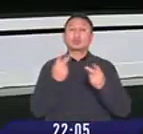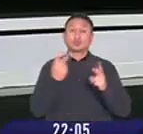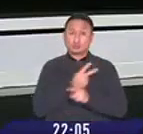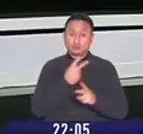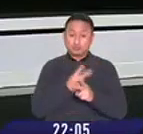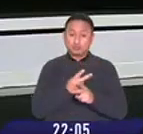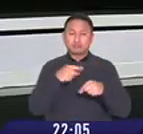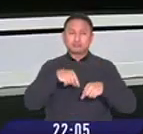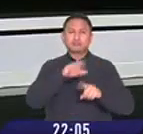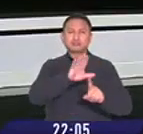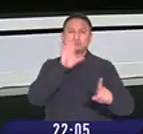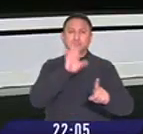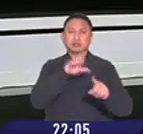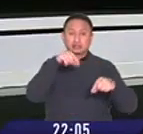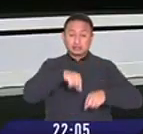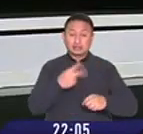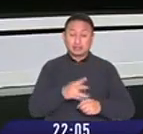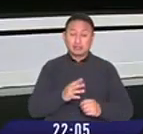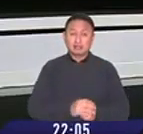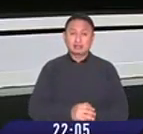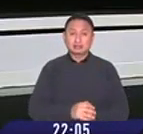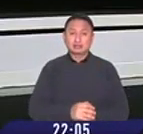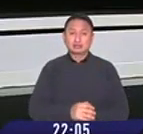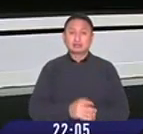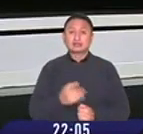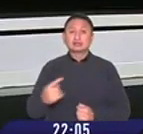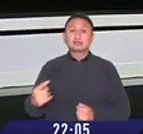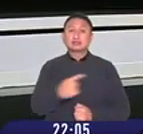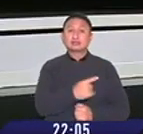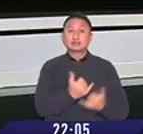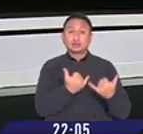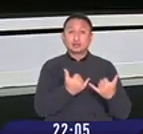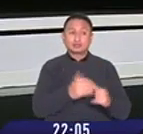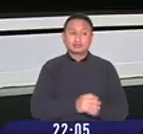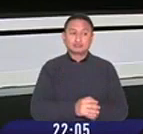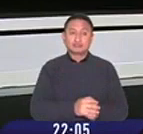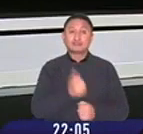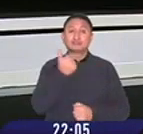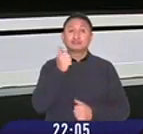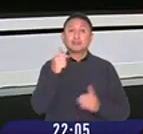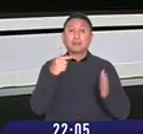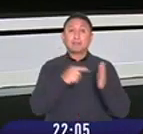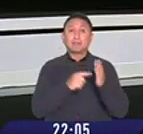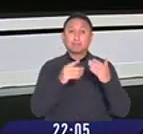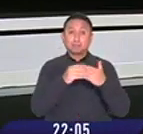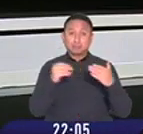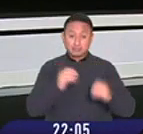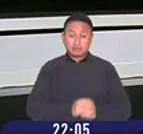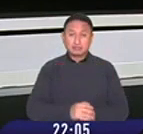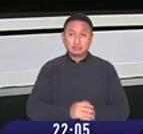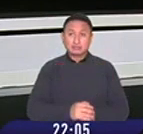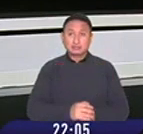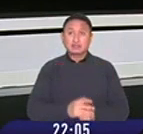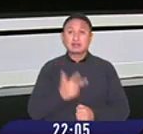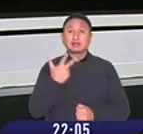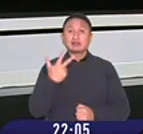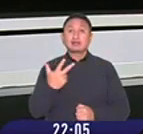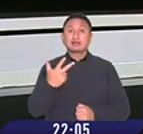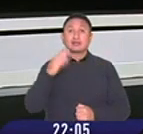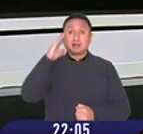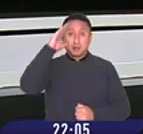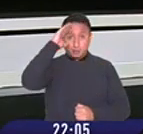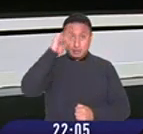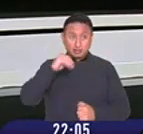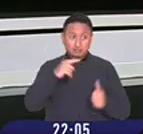criminales amenazaron y también están dispuestos a entregar $10,000 por la cabeza de 3